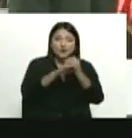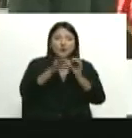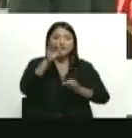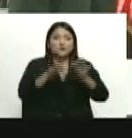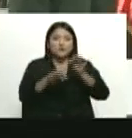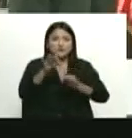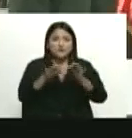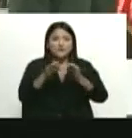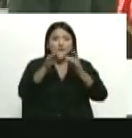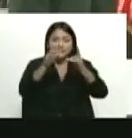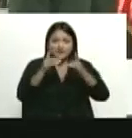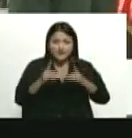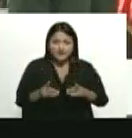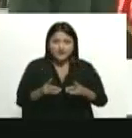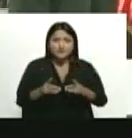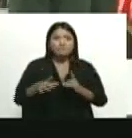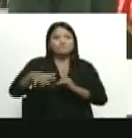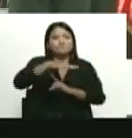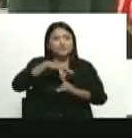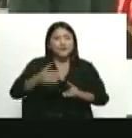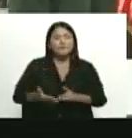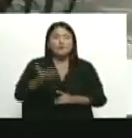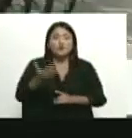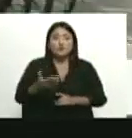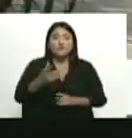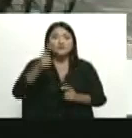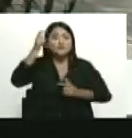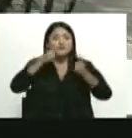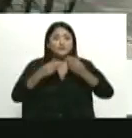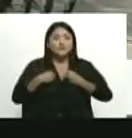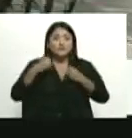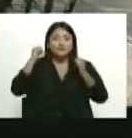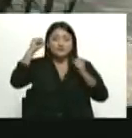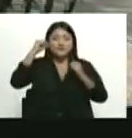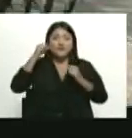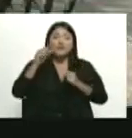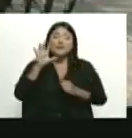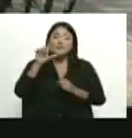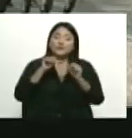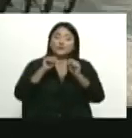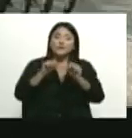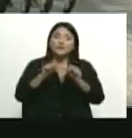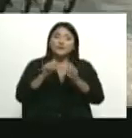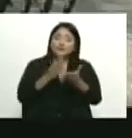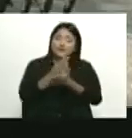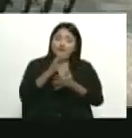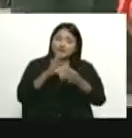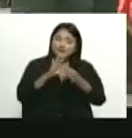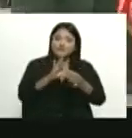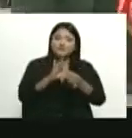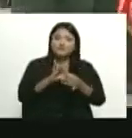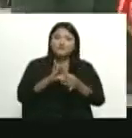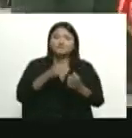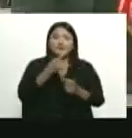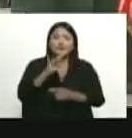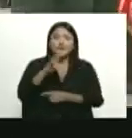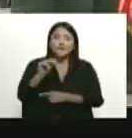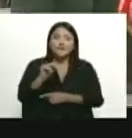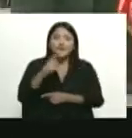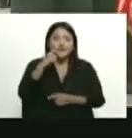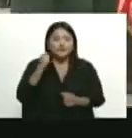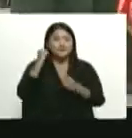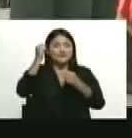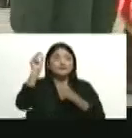dignidad sean los pilares fundamentales. ¡Chávez vive! ¡La patria sigue! ¡Dale siempre! ¡Que viva la